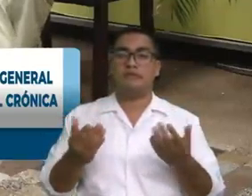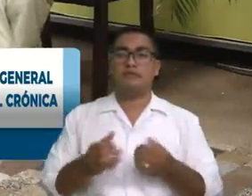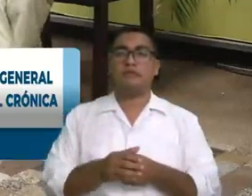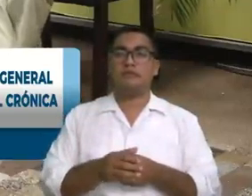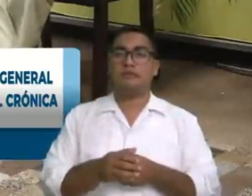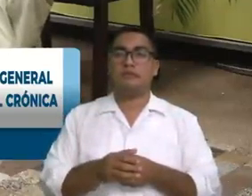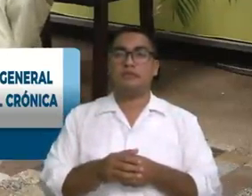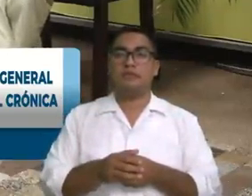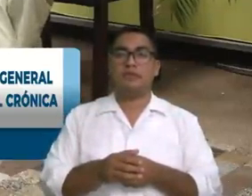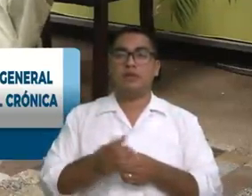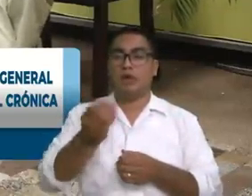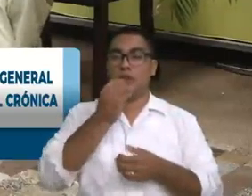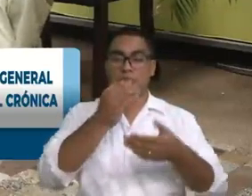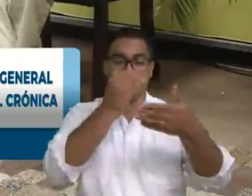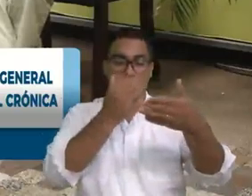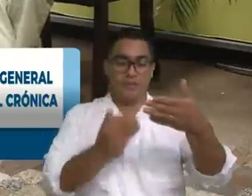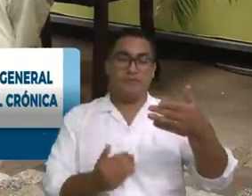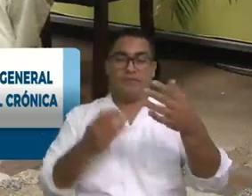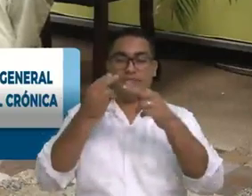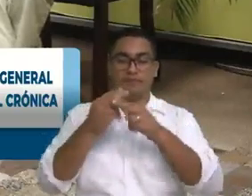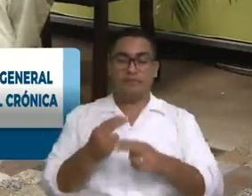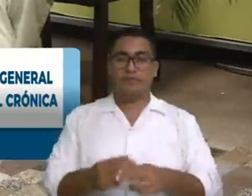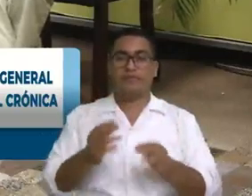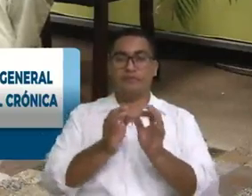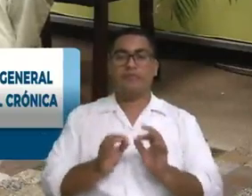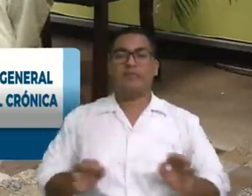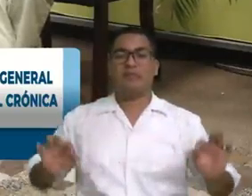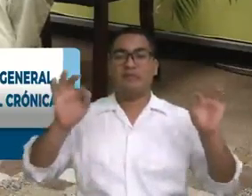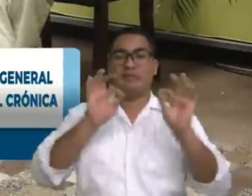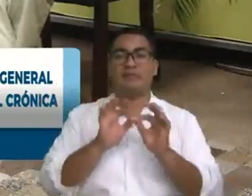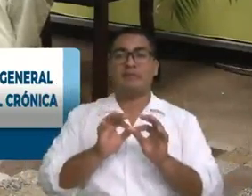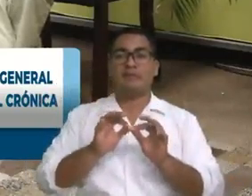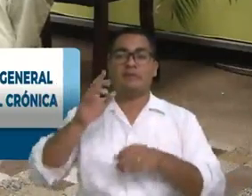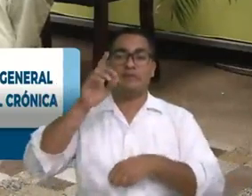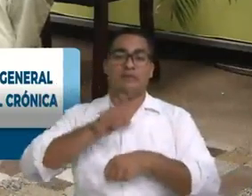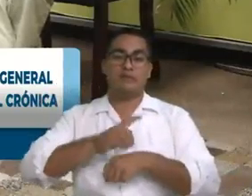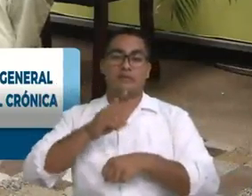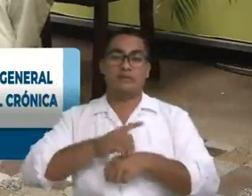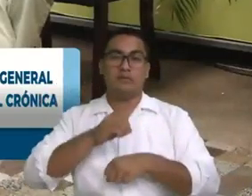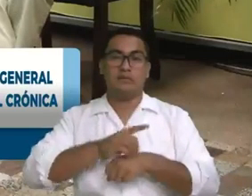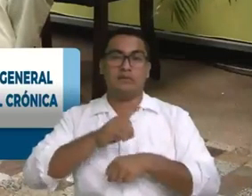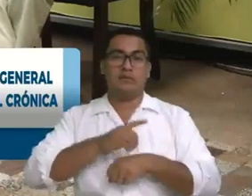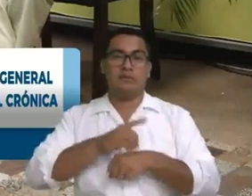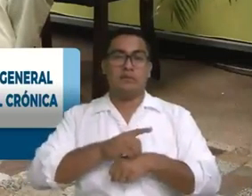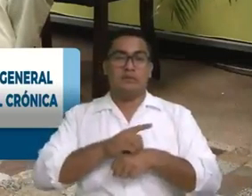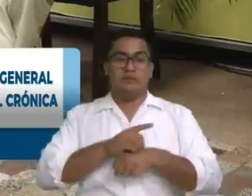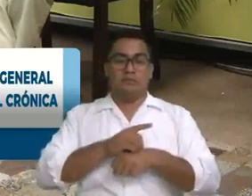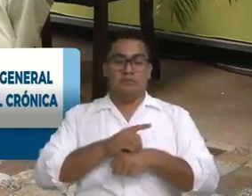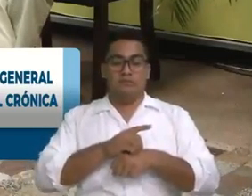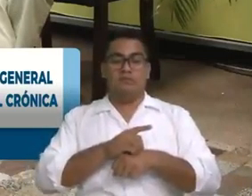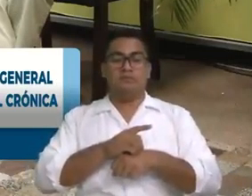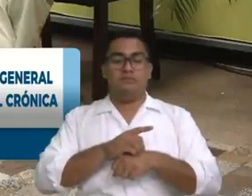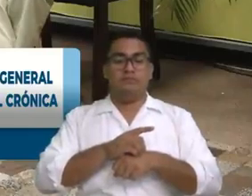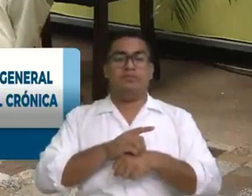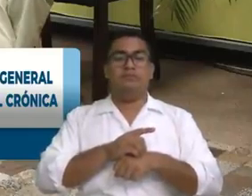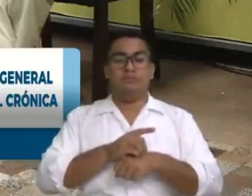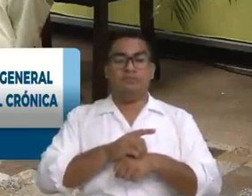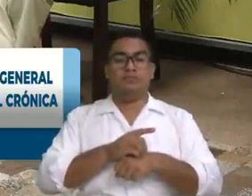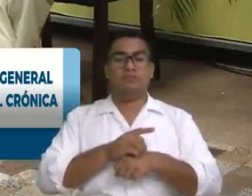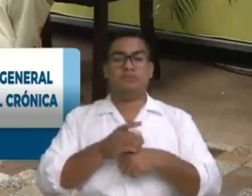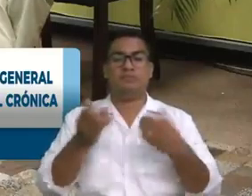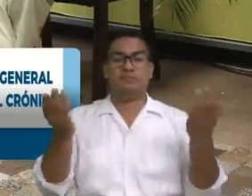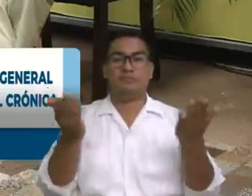un menú de alimentos, ¿verdad? Conforme el tratamiento que el médico está recibiendo, que el médico le está mandando, entonces